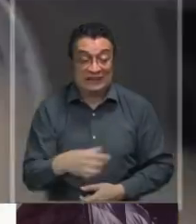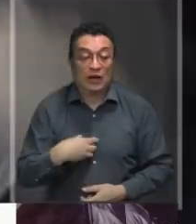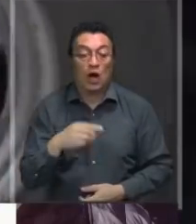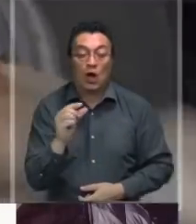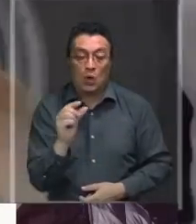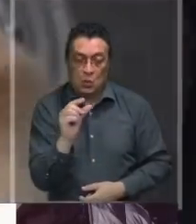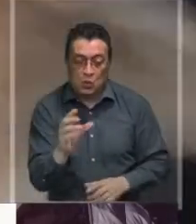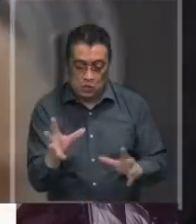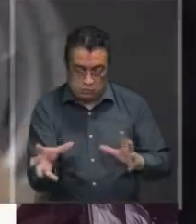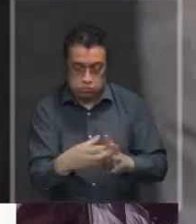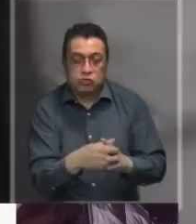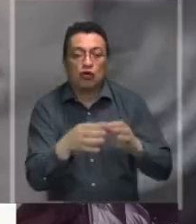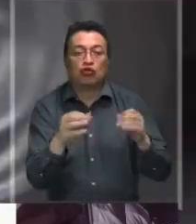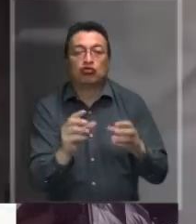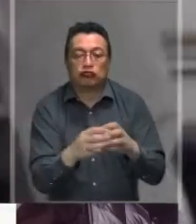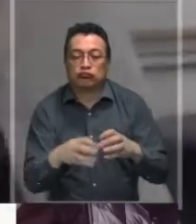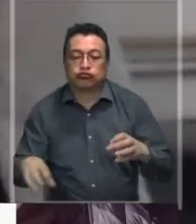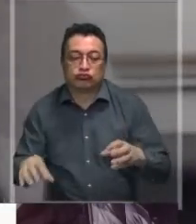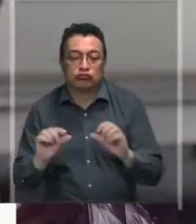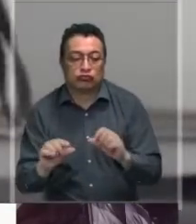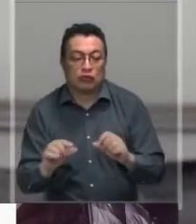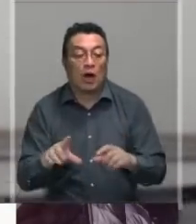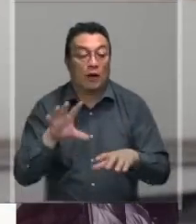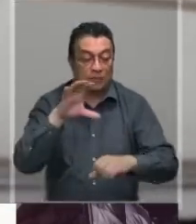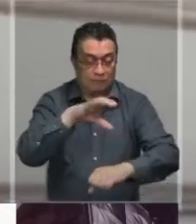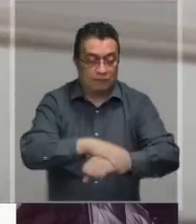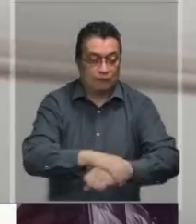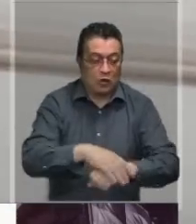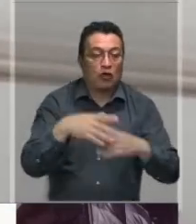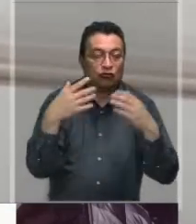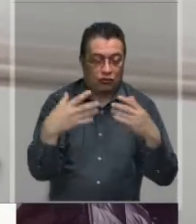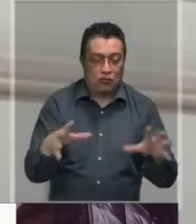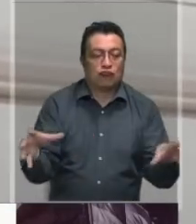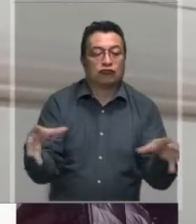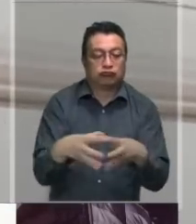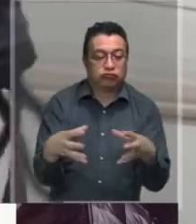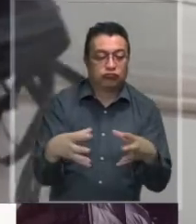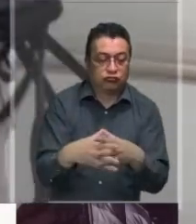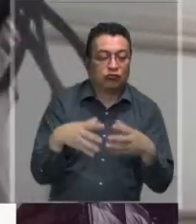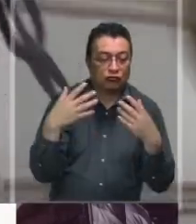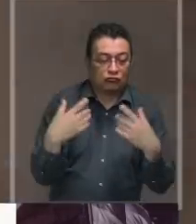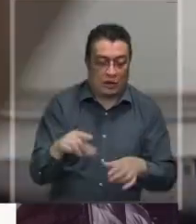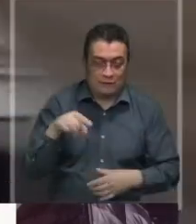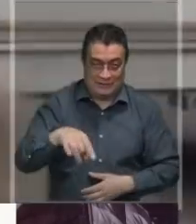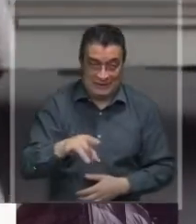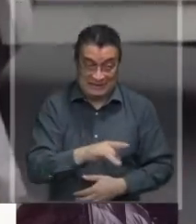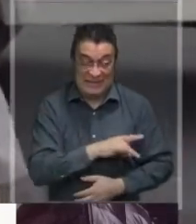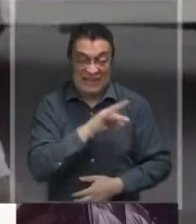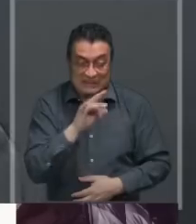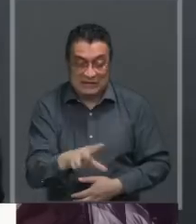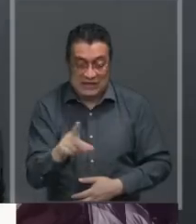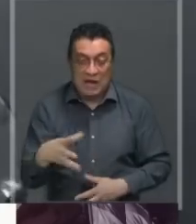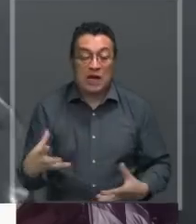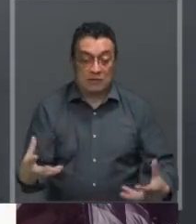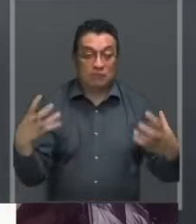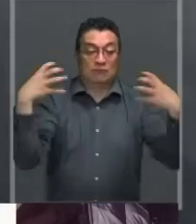del cargamento original. Así pudieron detener a buena parte de la organización que en nuestro país estaba